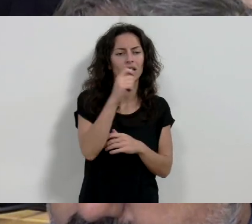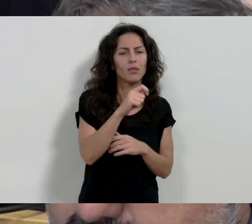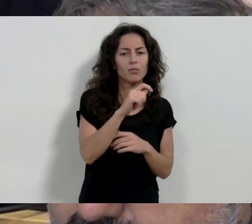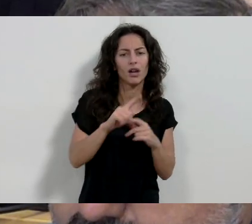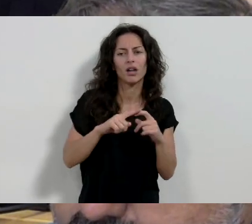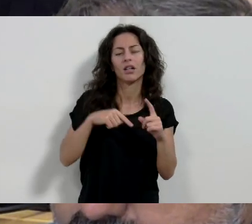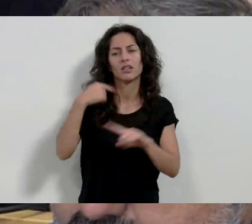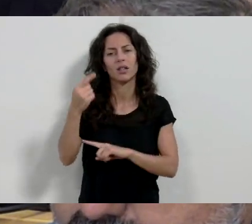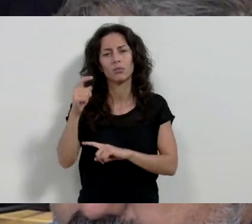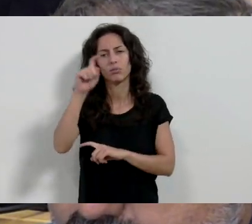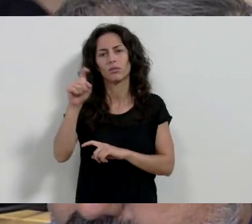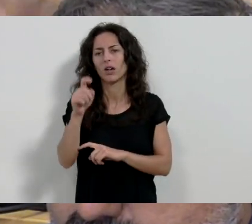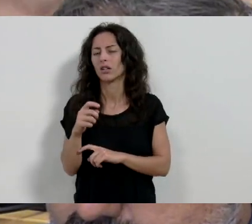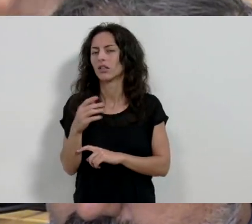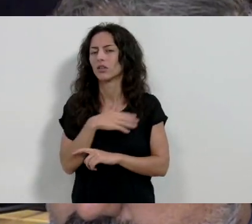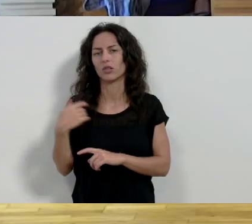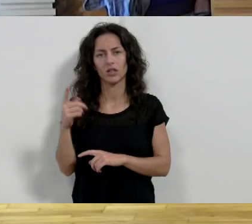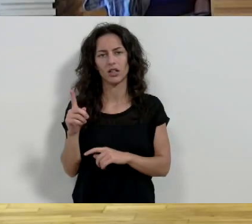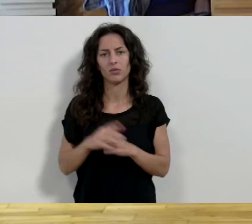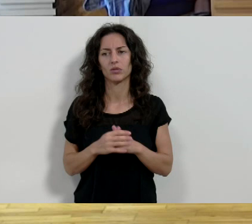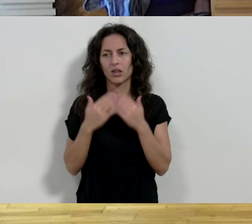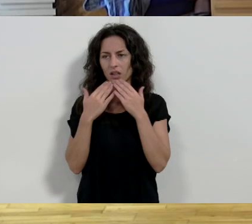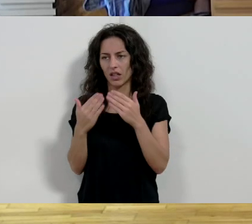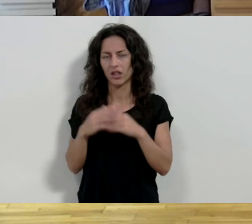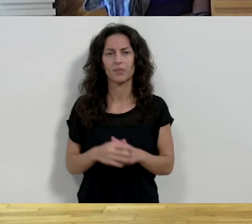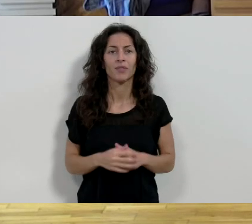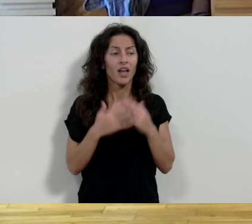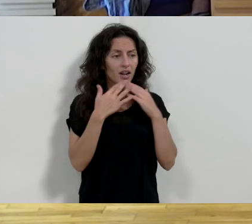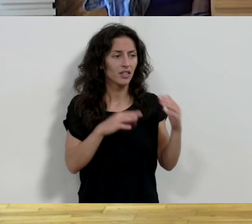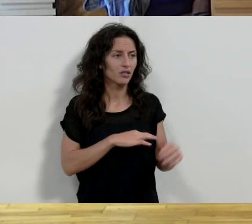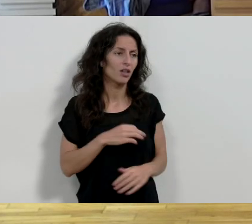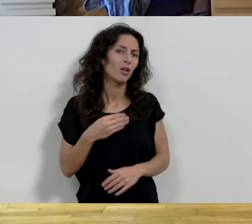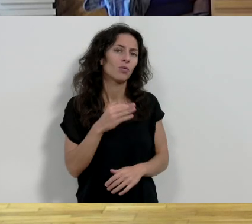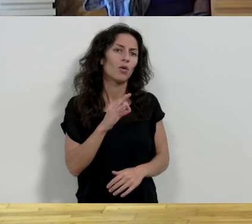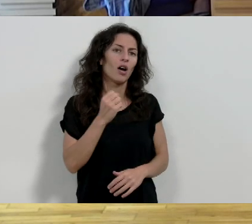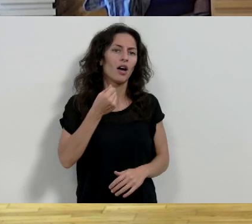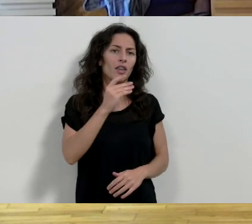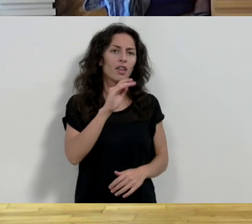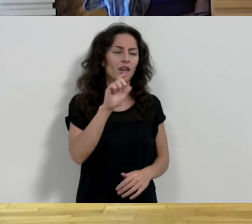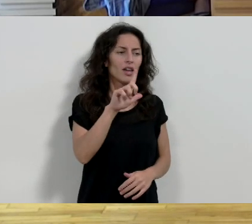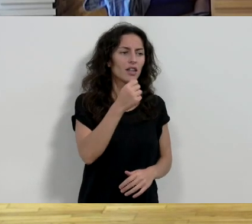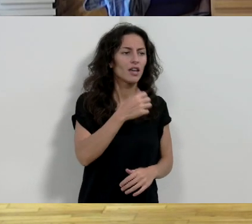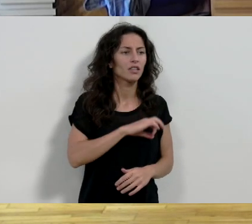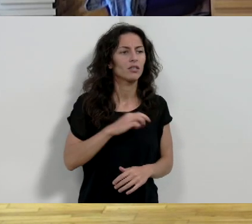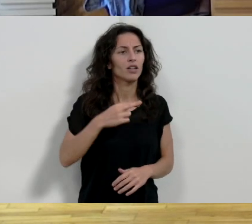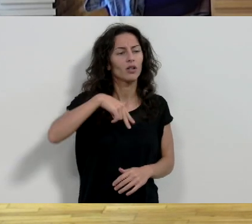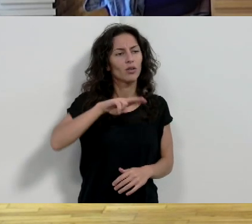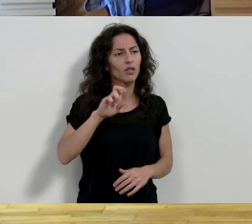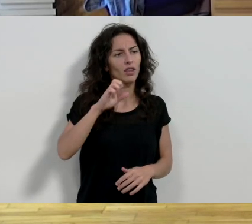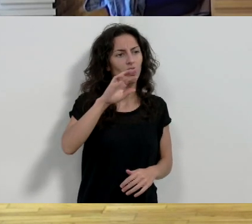Y por ahora ya está. Gracias. Gracias, señora Boadella. Pues tiene la palabra la señora Roncero por el Partido Popular.